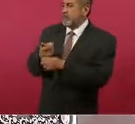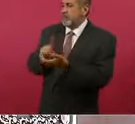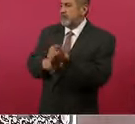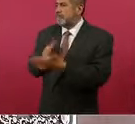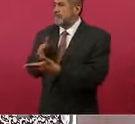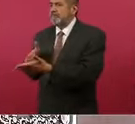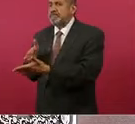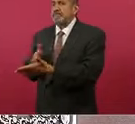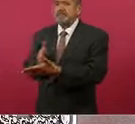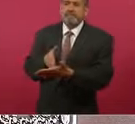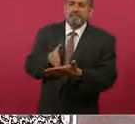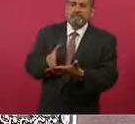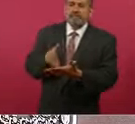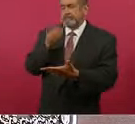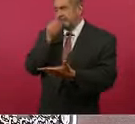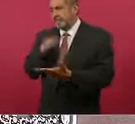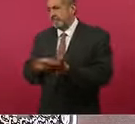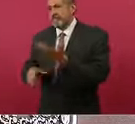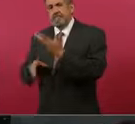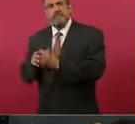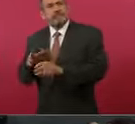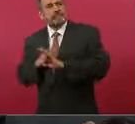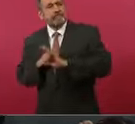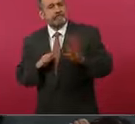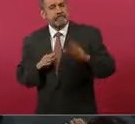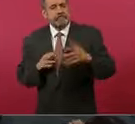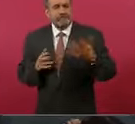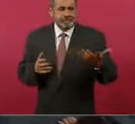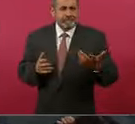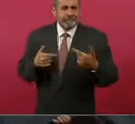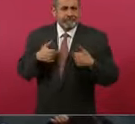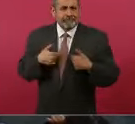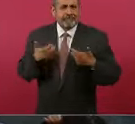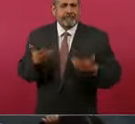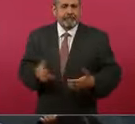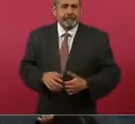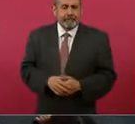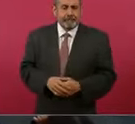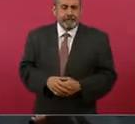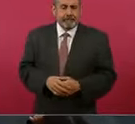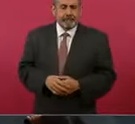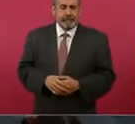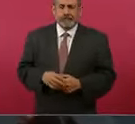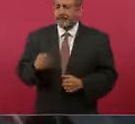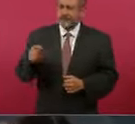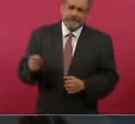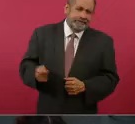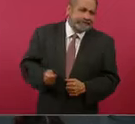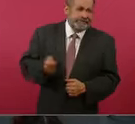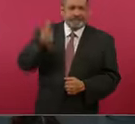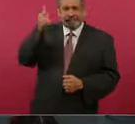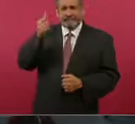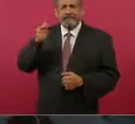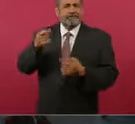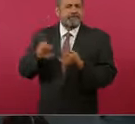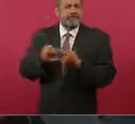pueblos. Entonces, ¿qué es lo que estamos haciendo? Por primera vez